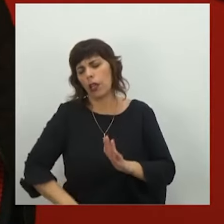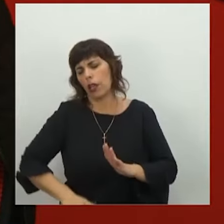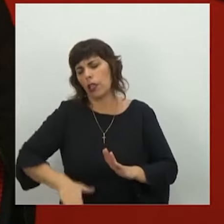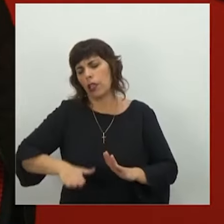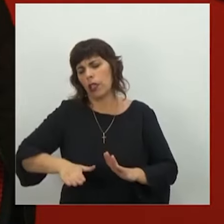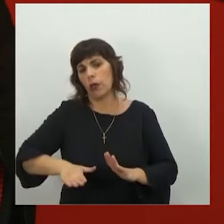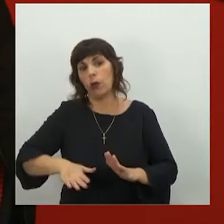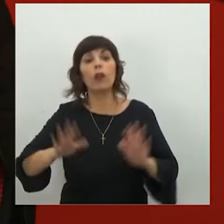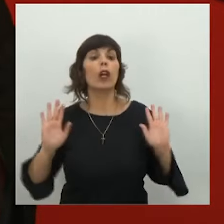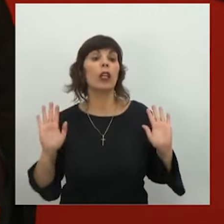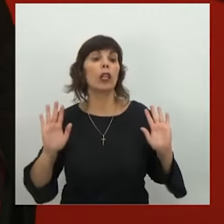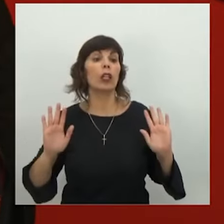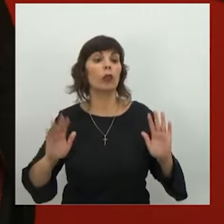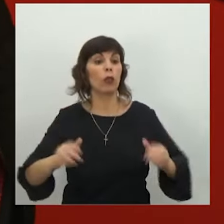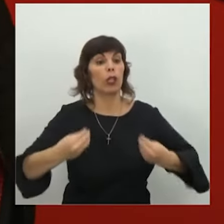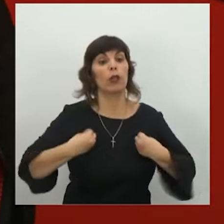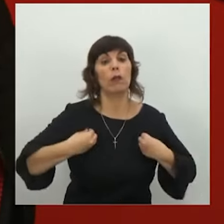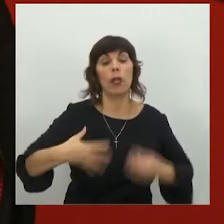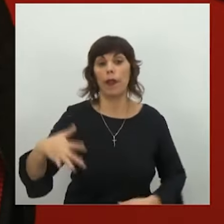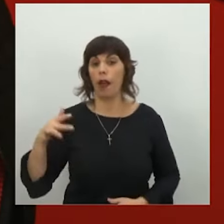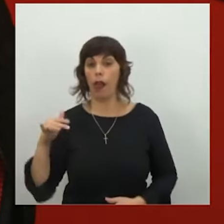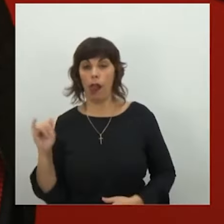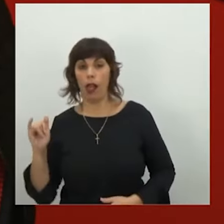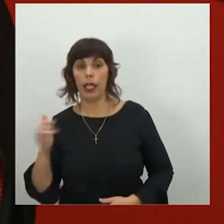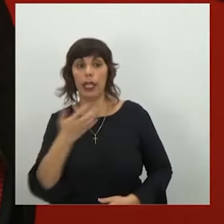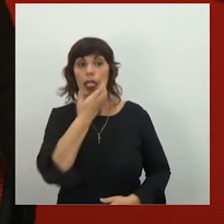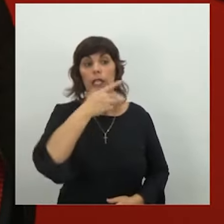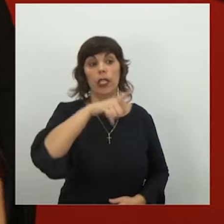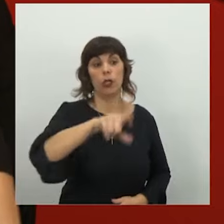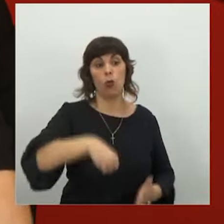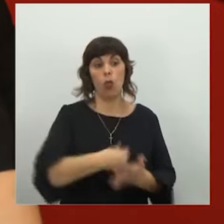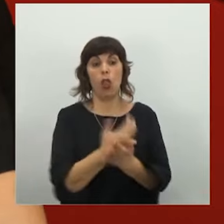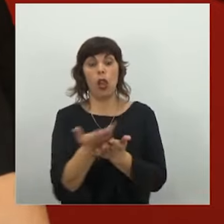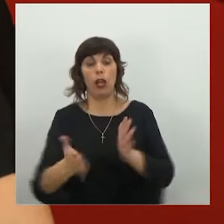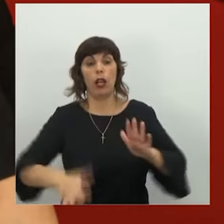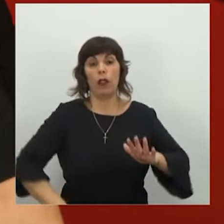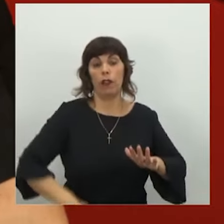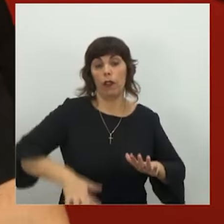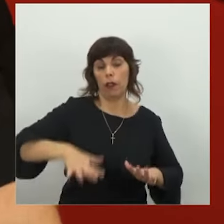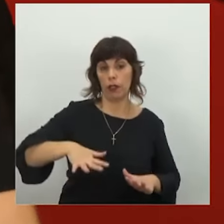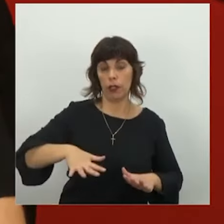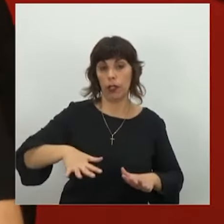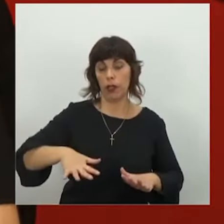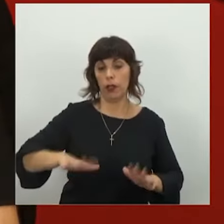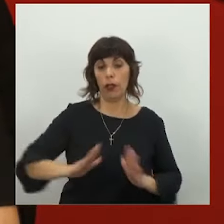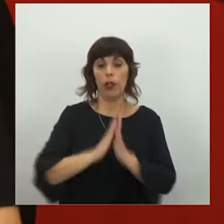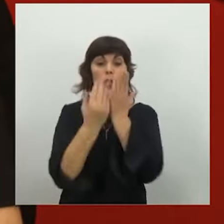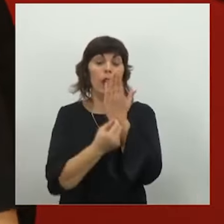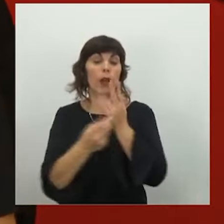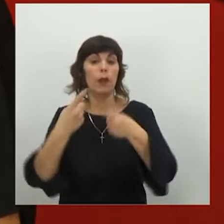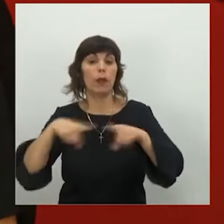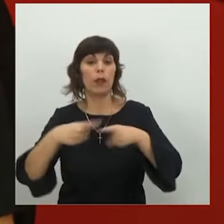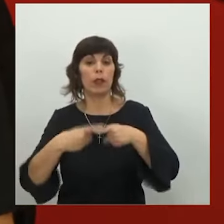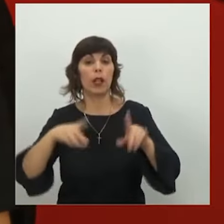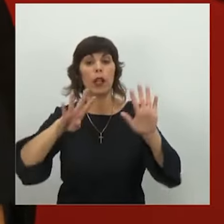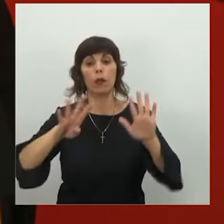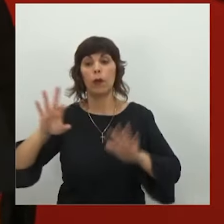vida. Cuando tú estás lleno de la gracia, o como dices el Salmo 90,